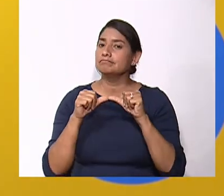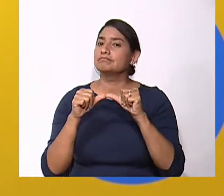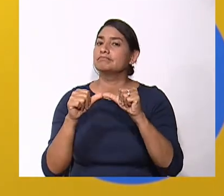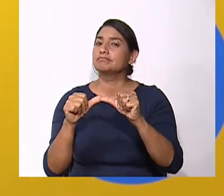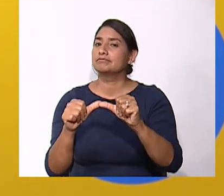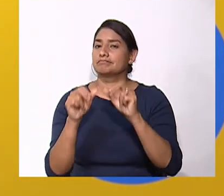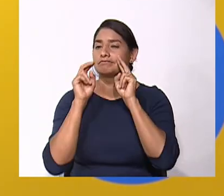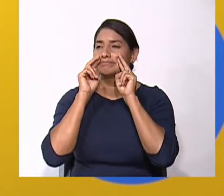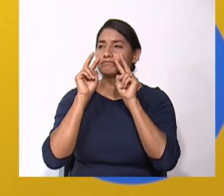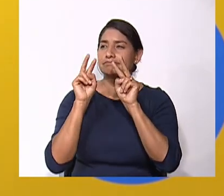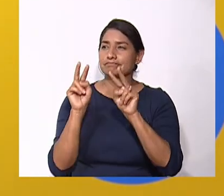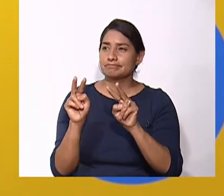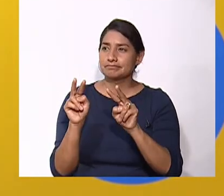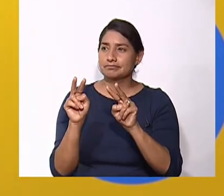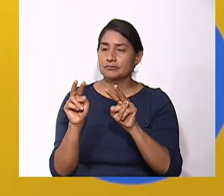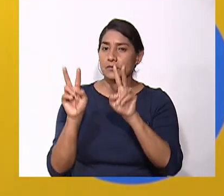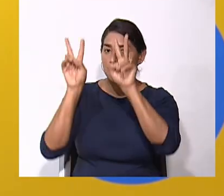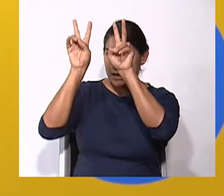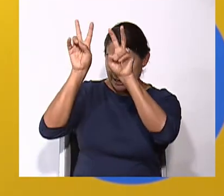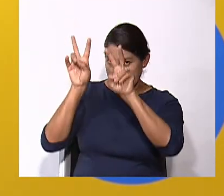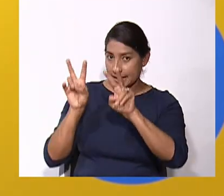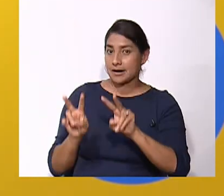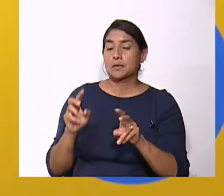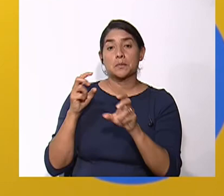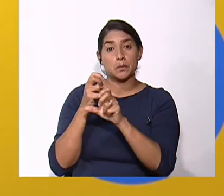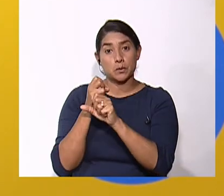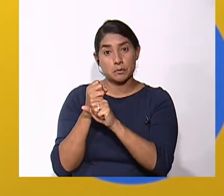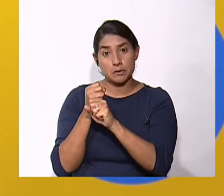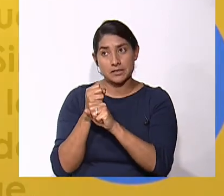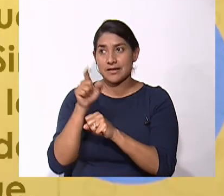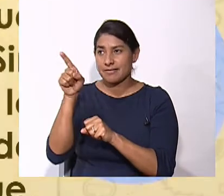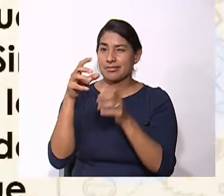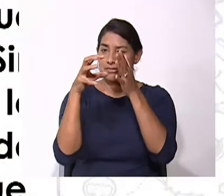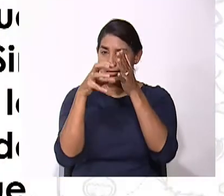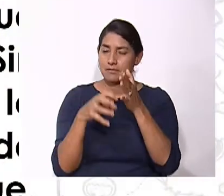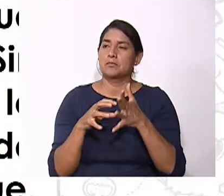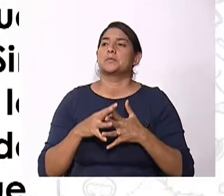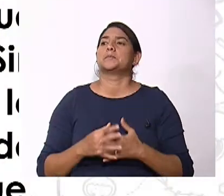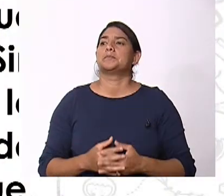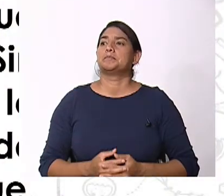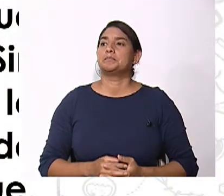ver el análisis que podemos hacer de ese texto.